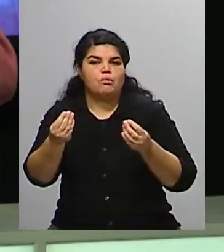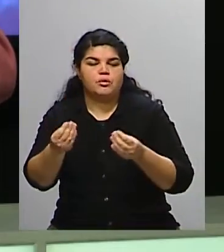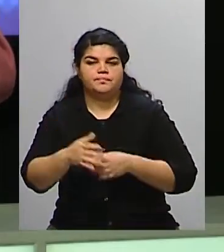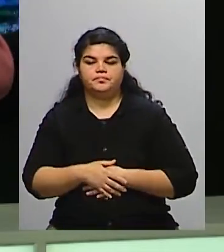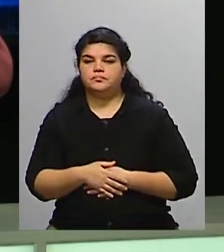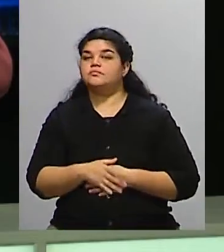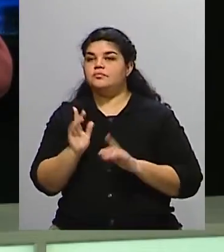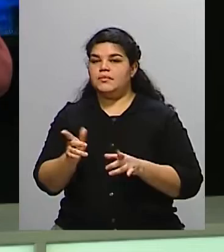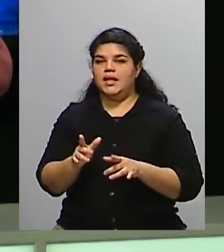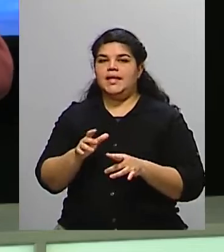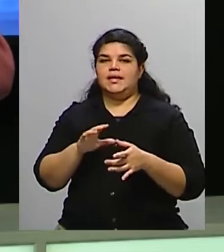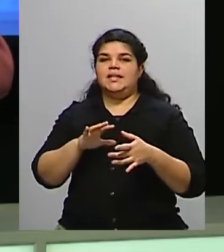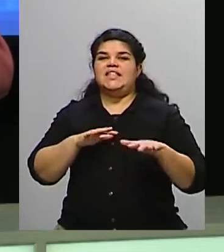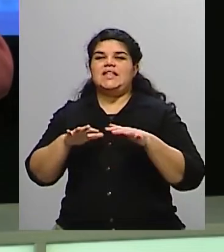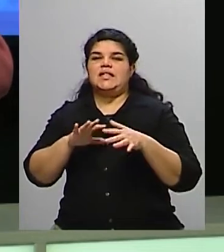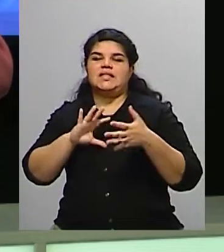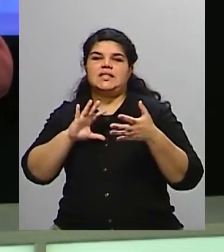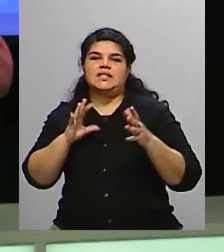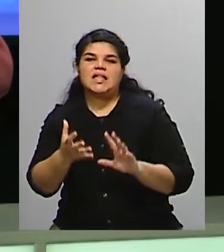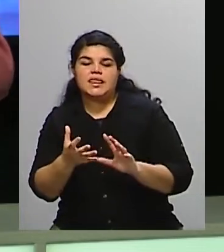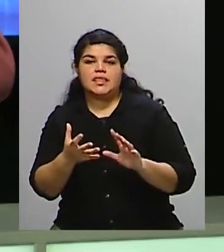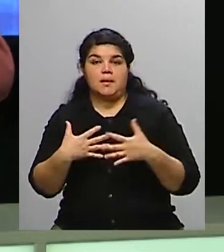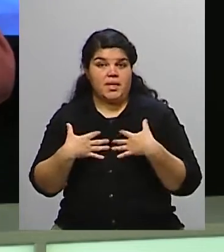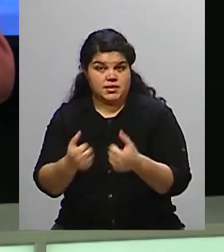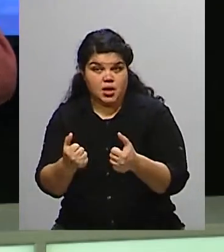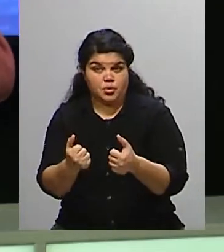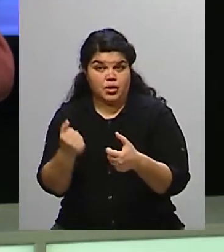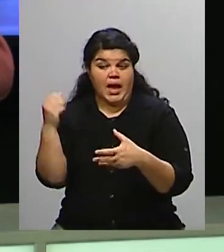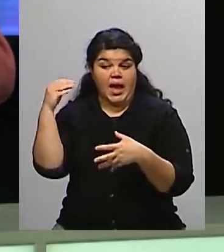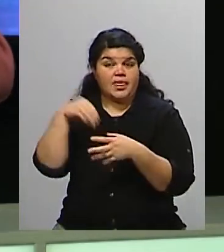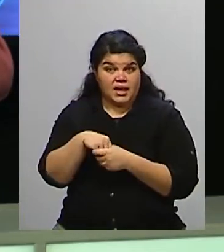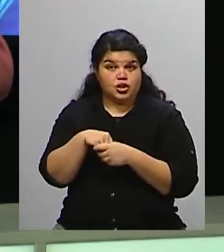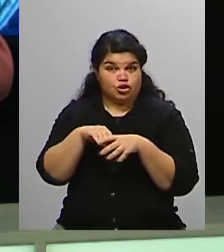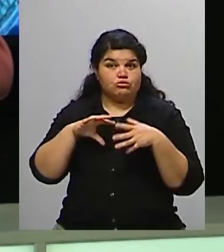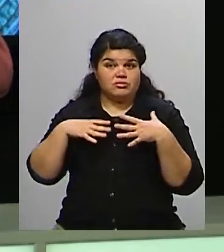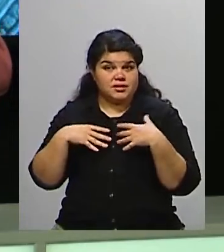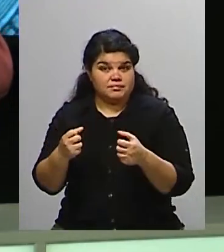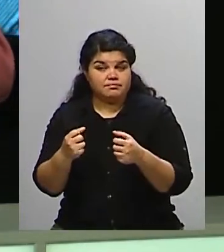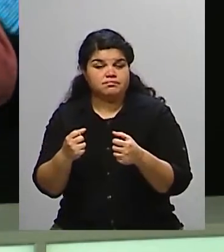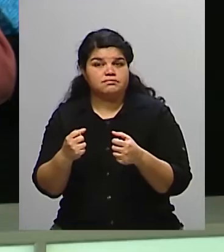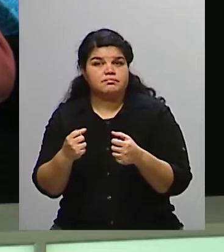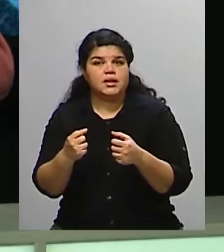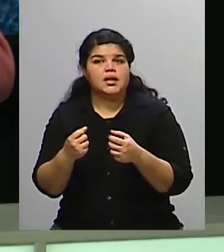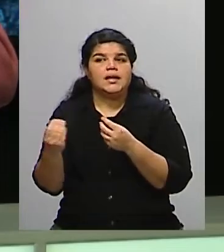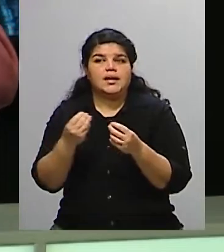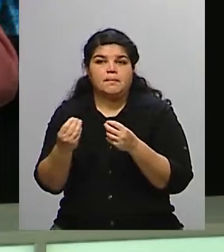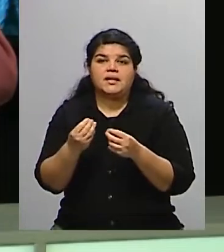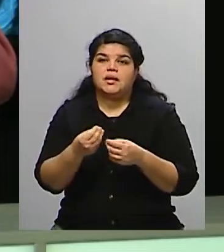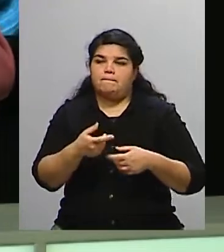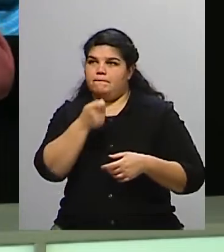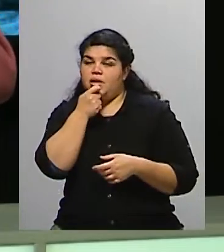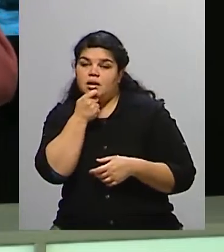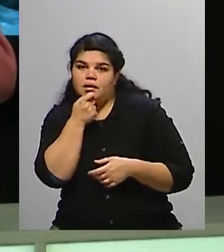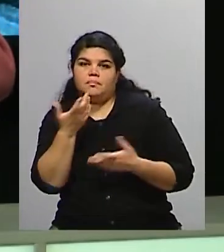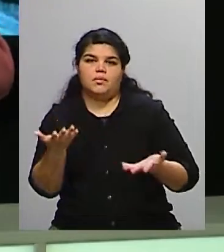se financia en forma de, en realidad es un seguro, uno se cubre como un seguro, ¿no? Por la previsibilidad de que pueda caer enfermo, que no